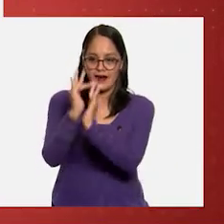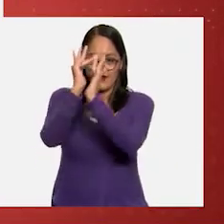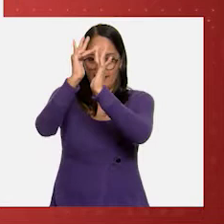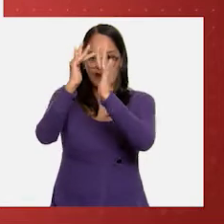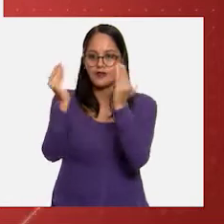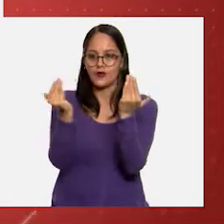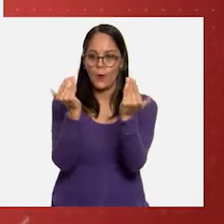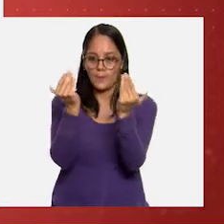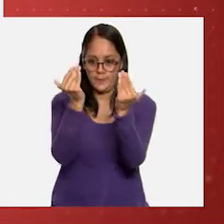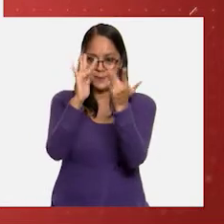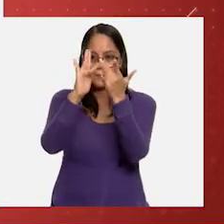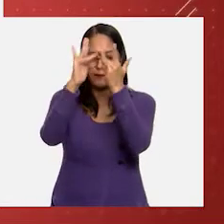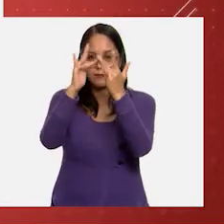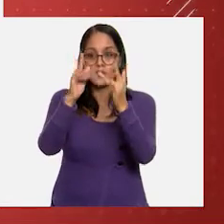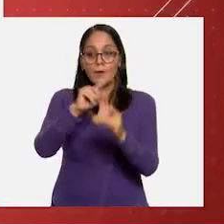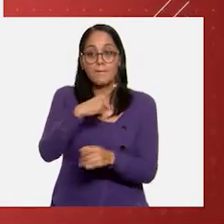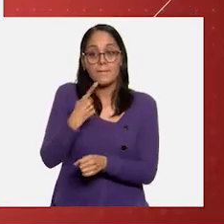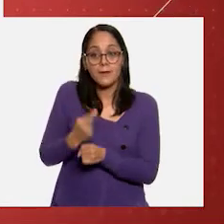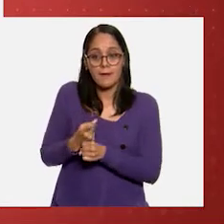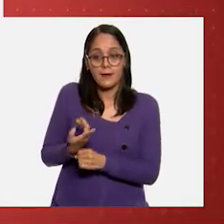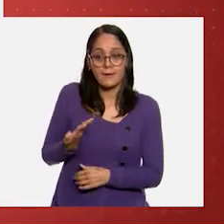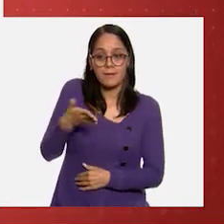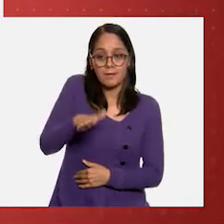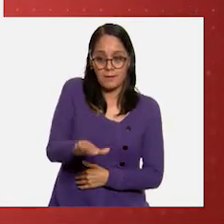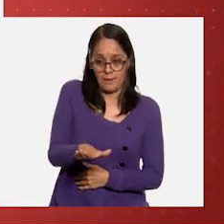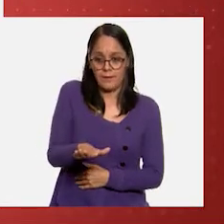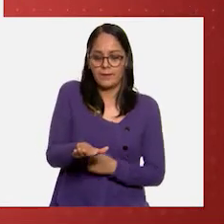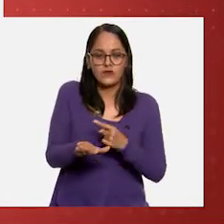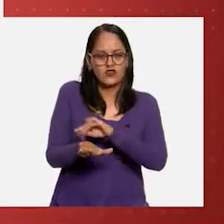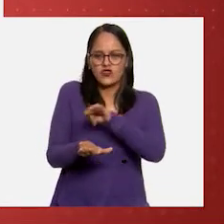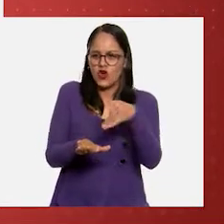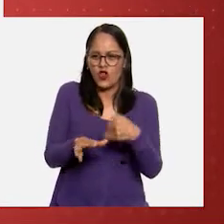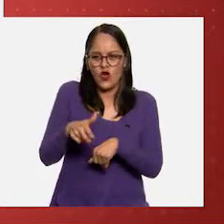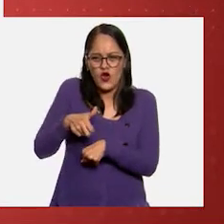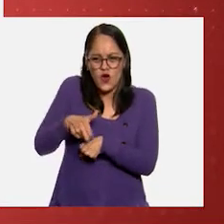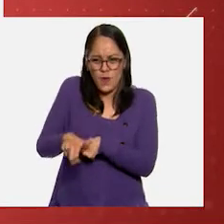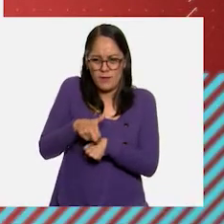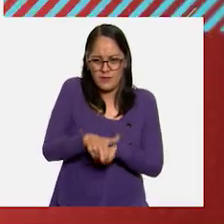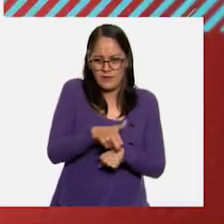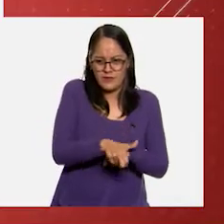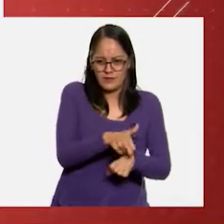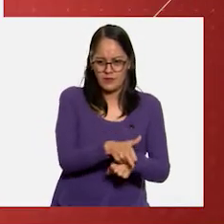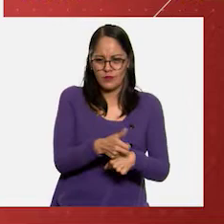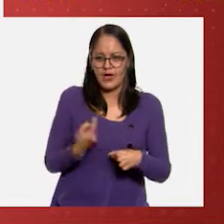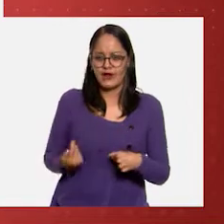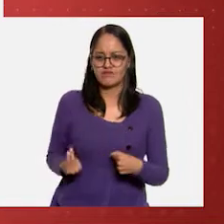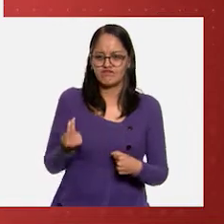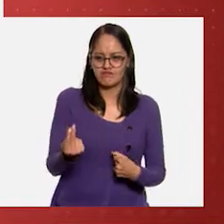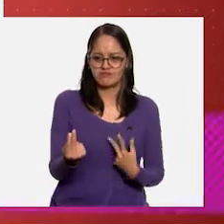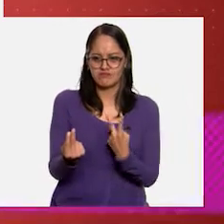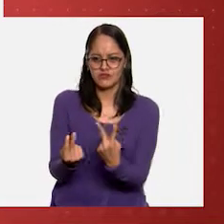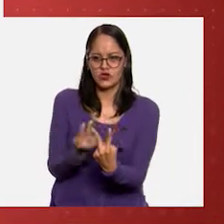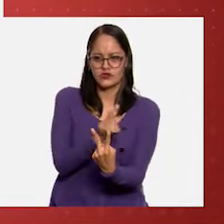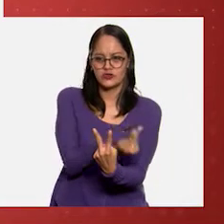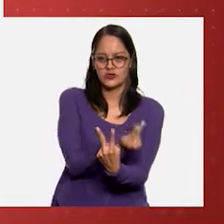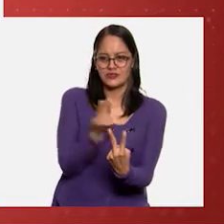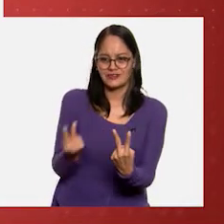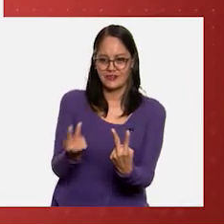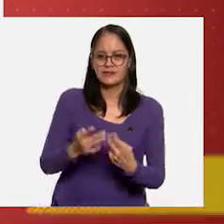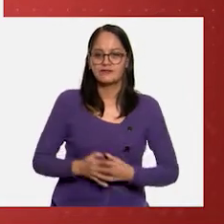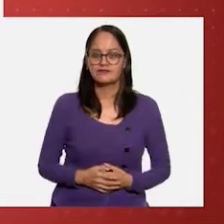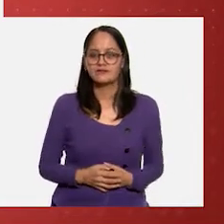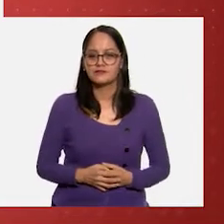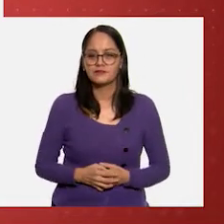comparaciones. Primero darán un paso hacia adelante todos los números para colocarse en pares dentro de las primeras 3